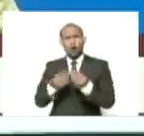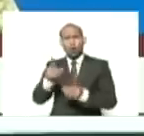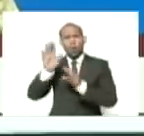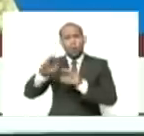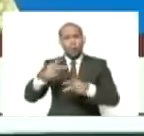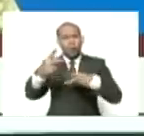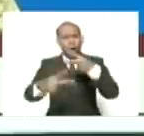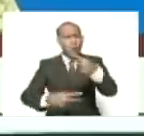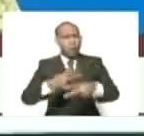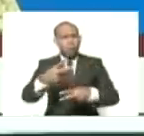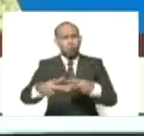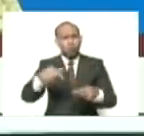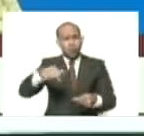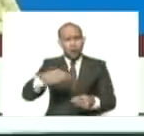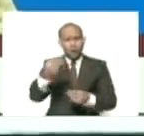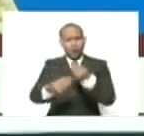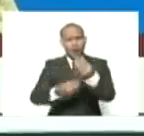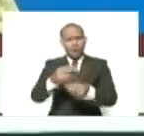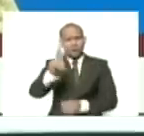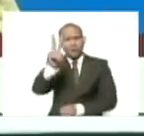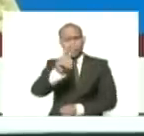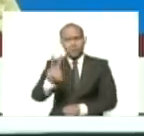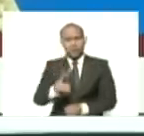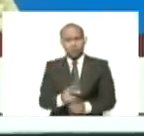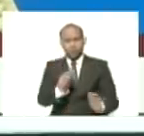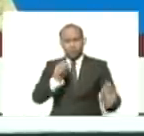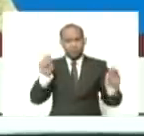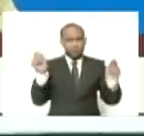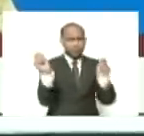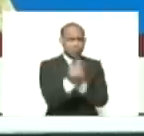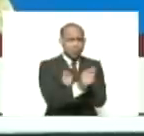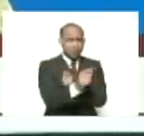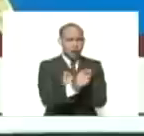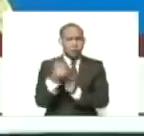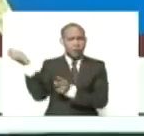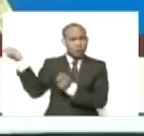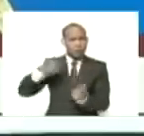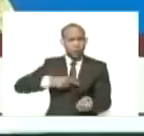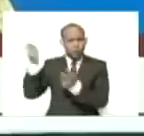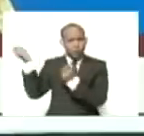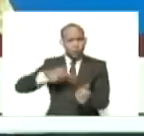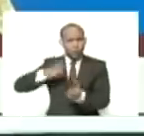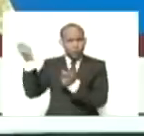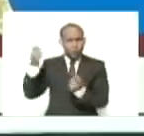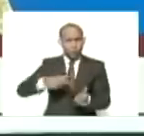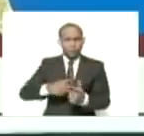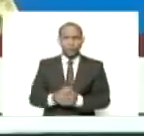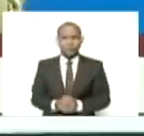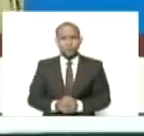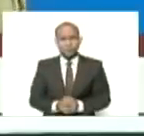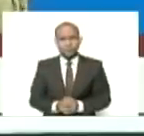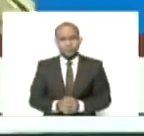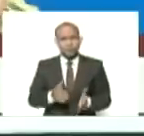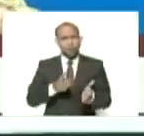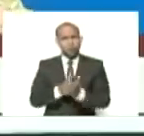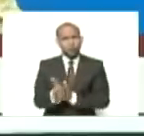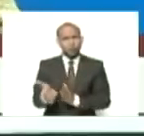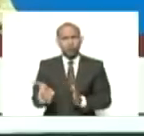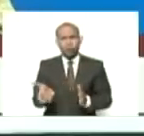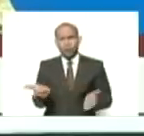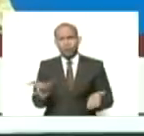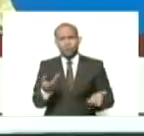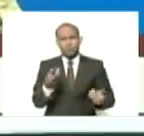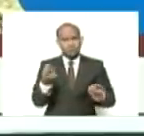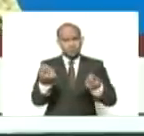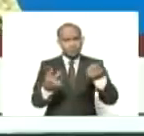calidad en Venezuela, sustituyendo definitivamente las importaciones, sobre todo en la etapa de